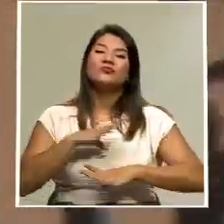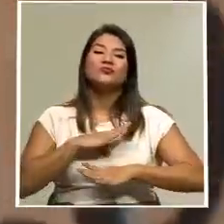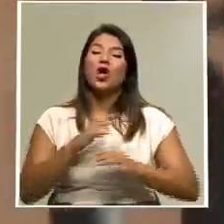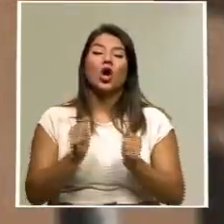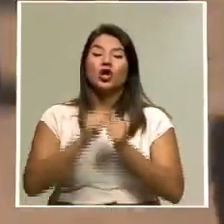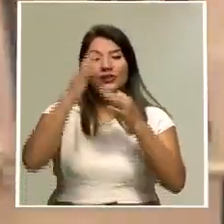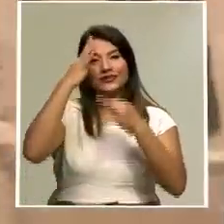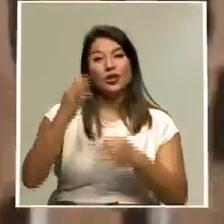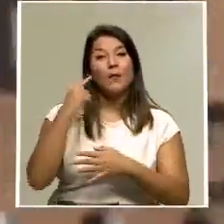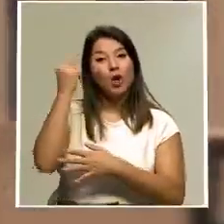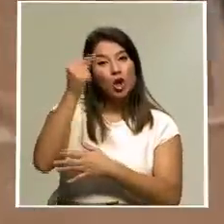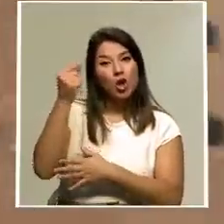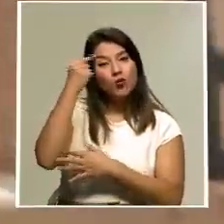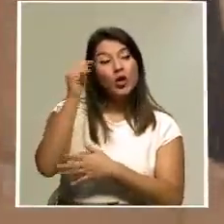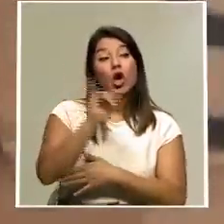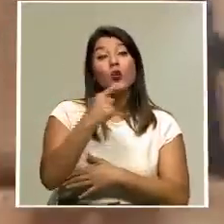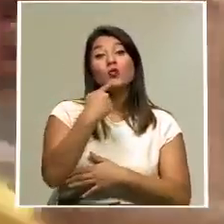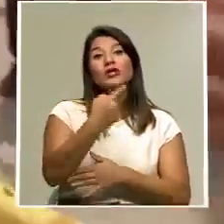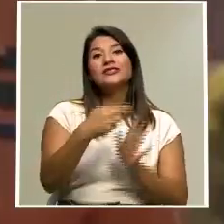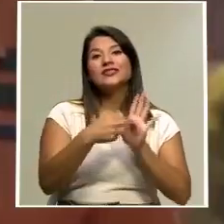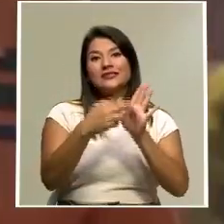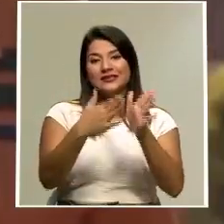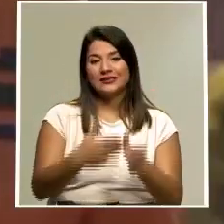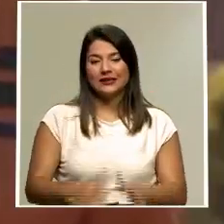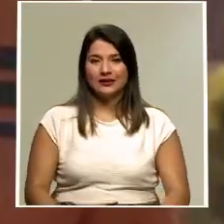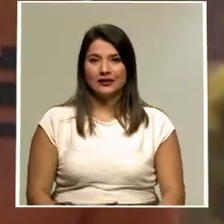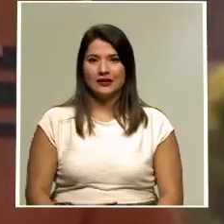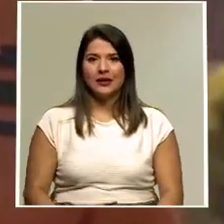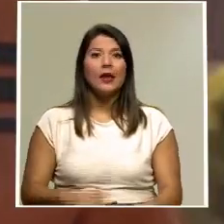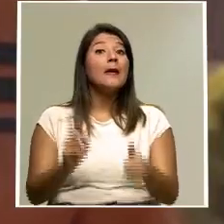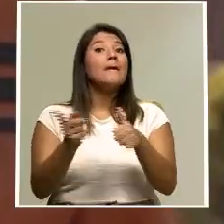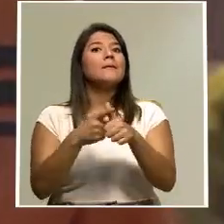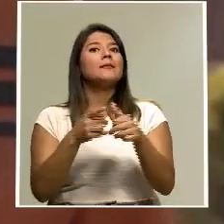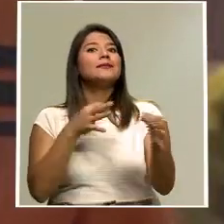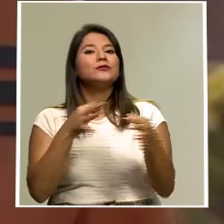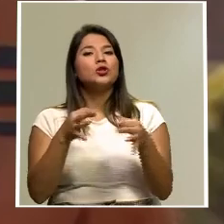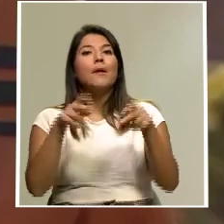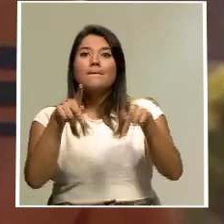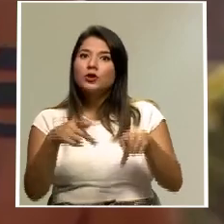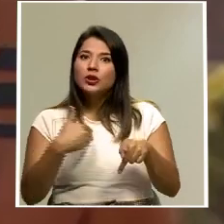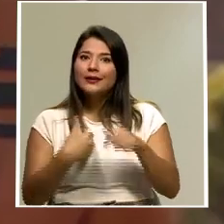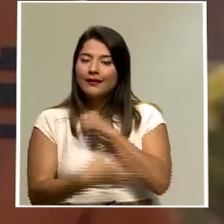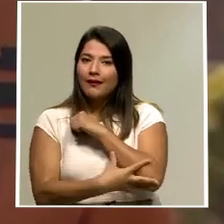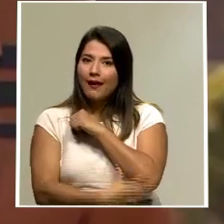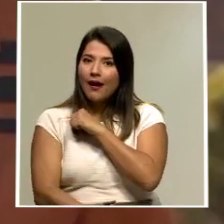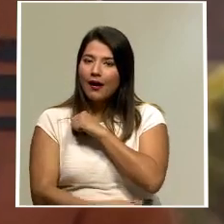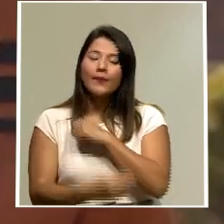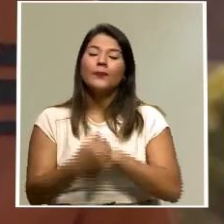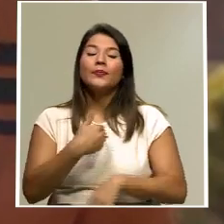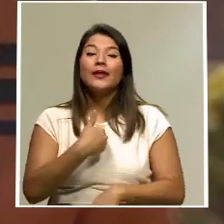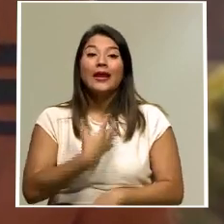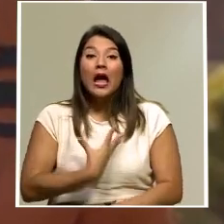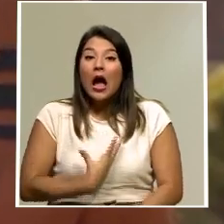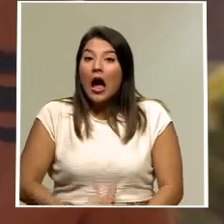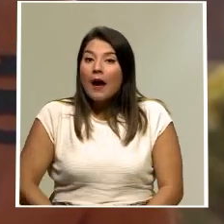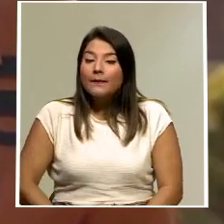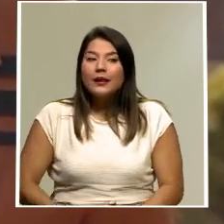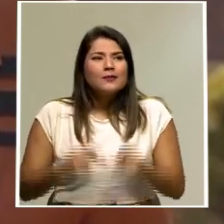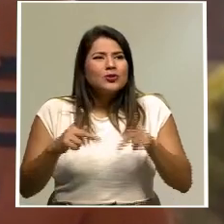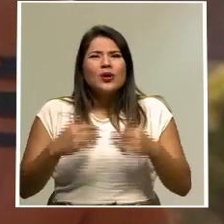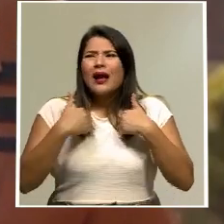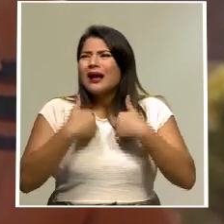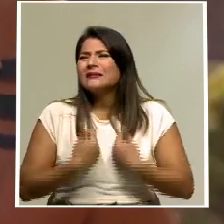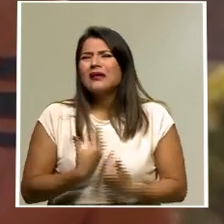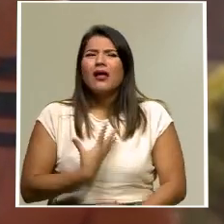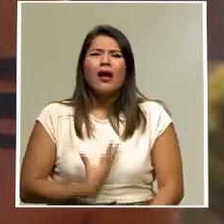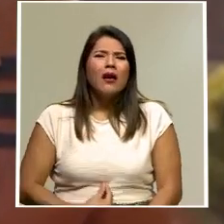Fundación Paz y Reconciliación. Primera explicación, hay hambre. Y la gente está cansada de aguantar hambre y de